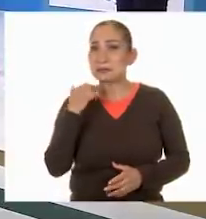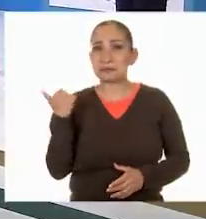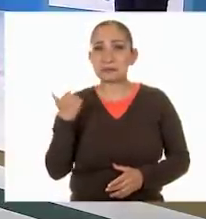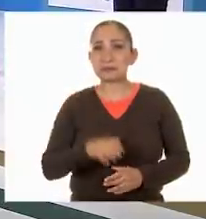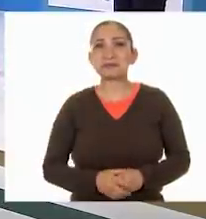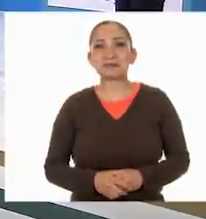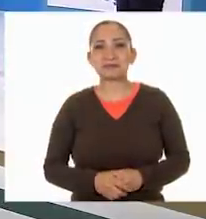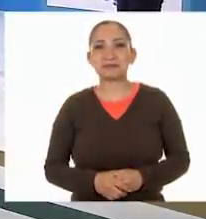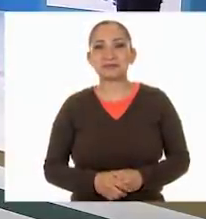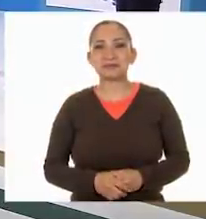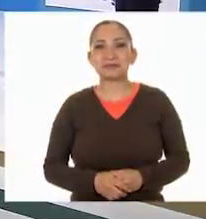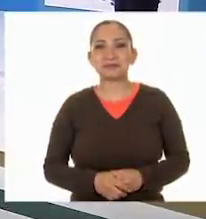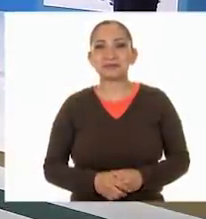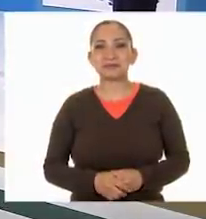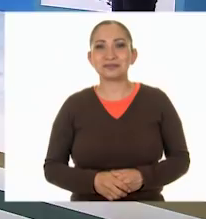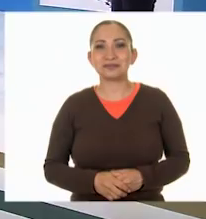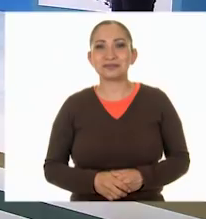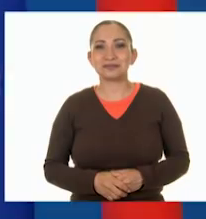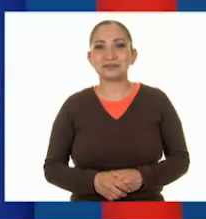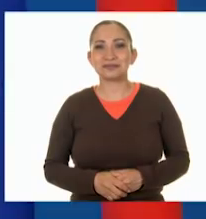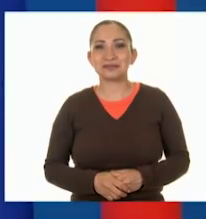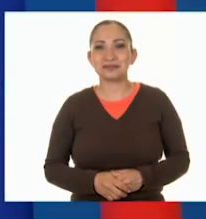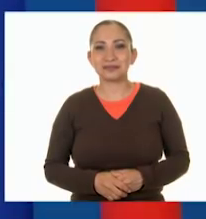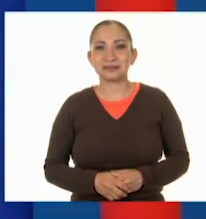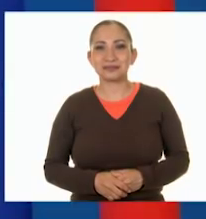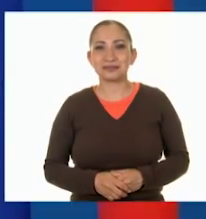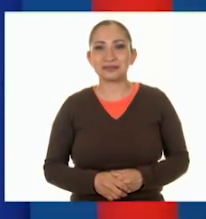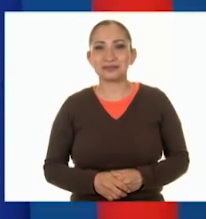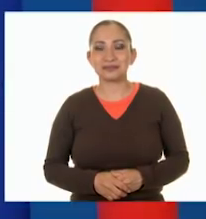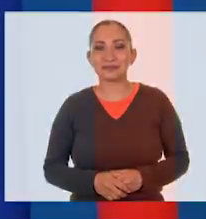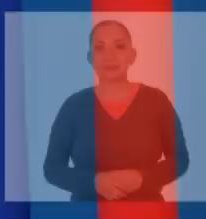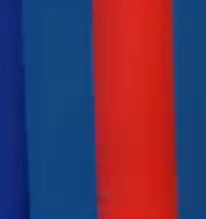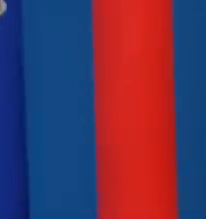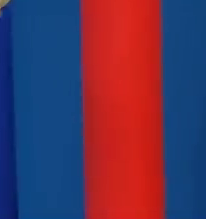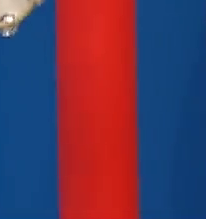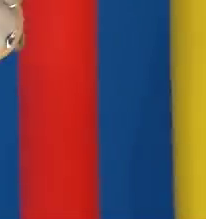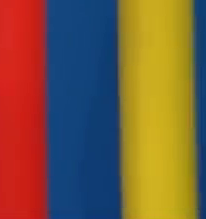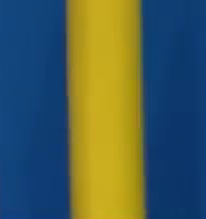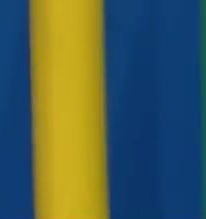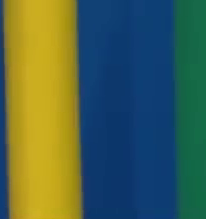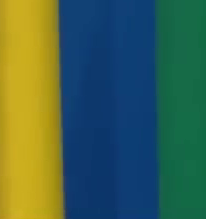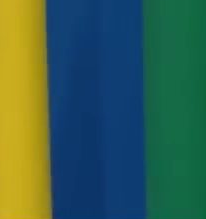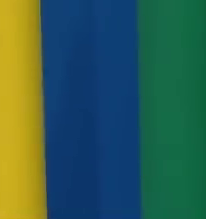¡Excelente! En casa también lo hicieron muy bien. ¡Vamos nuevamente!